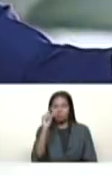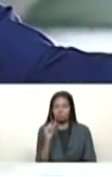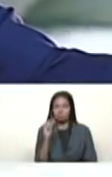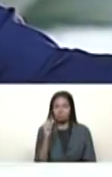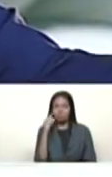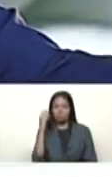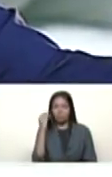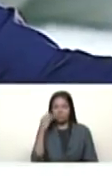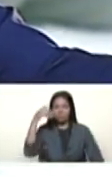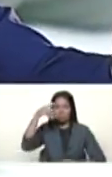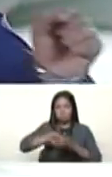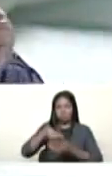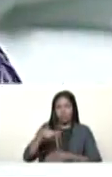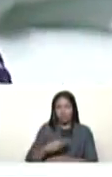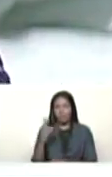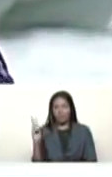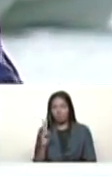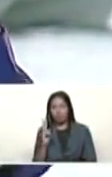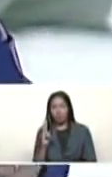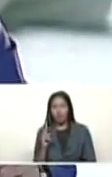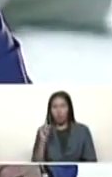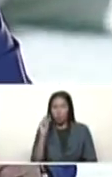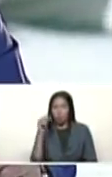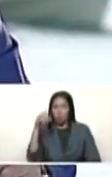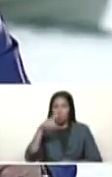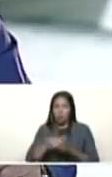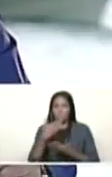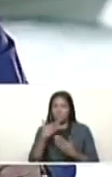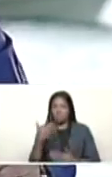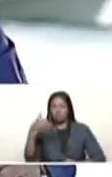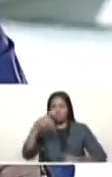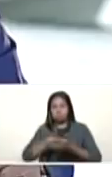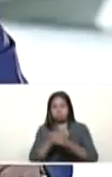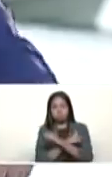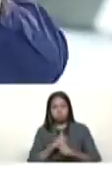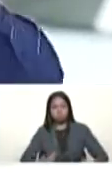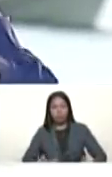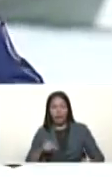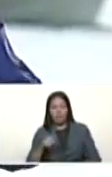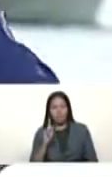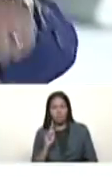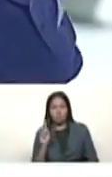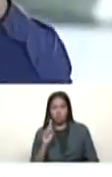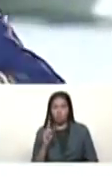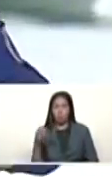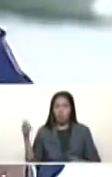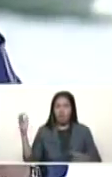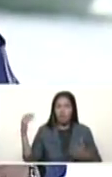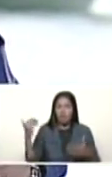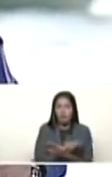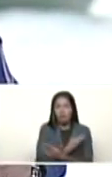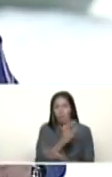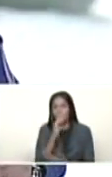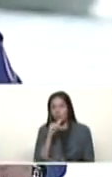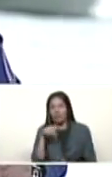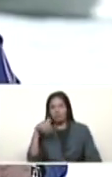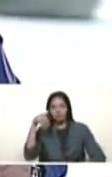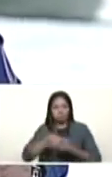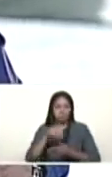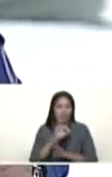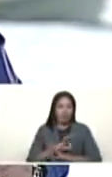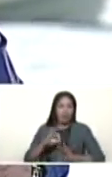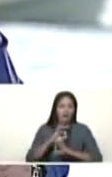en golpe de Estado. Solo una minoría está pidiendo una invasión gringa. No, ni golpe ni invasión. Aquí lo que va